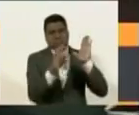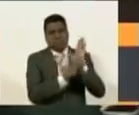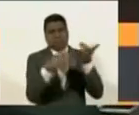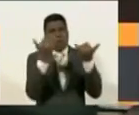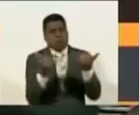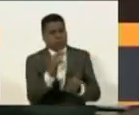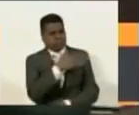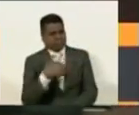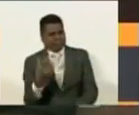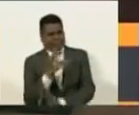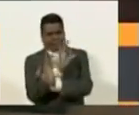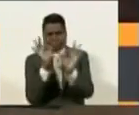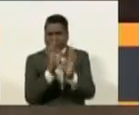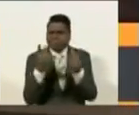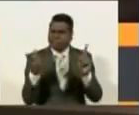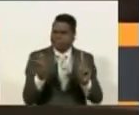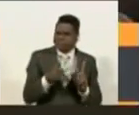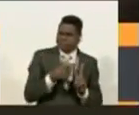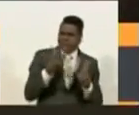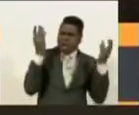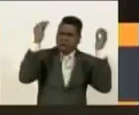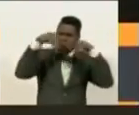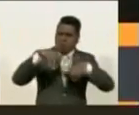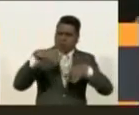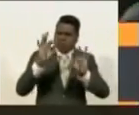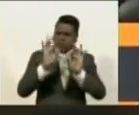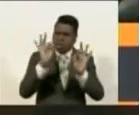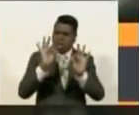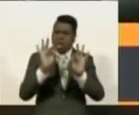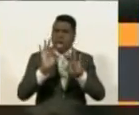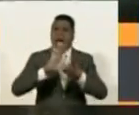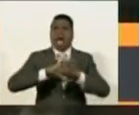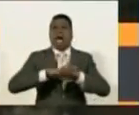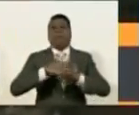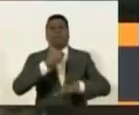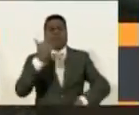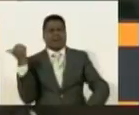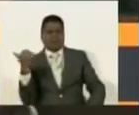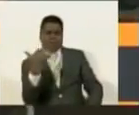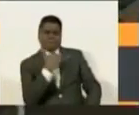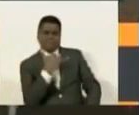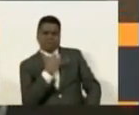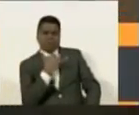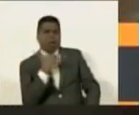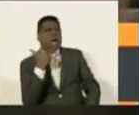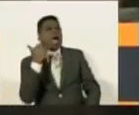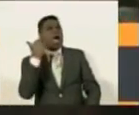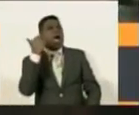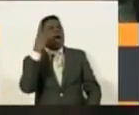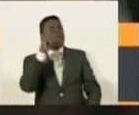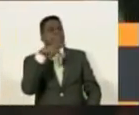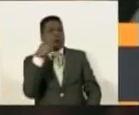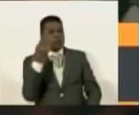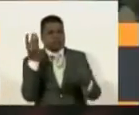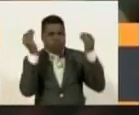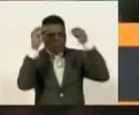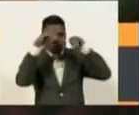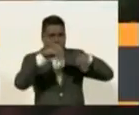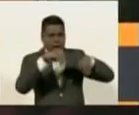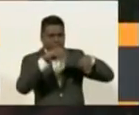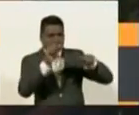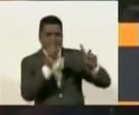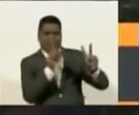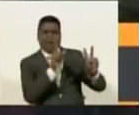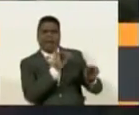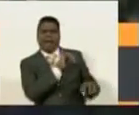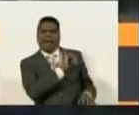quiere, porque no está de acuerdo a su conveniencia política, porque no está de acuerdo a lo que ellos quieren,